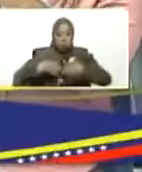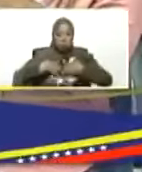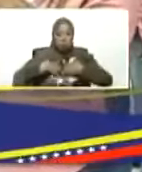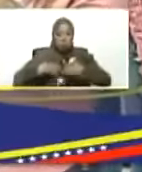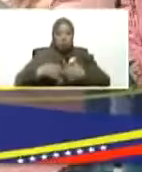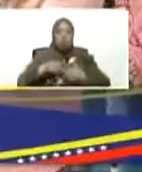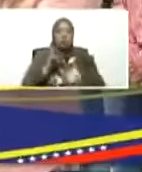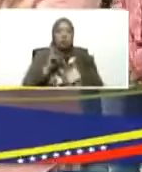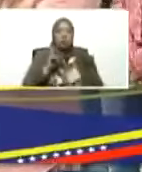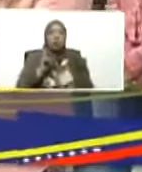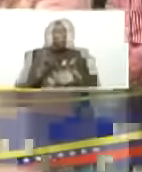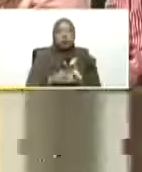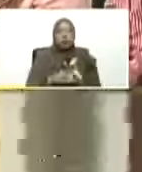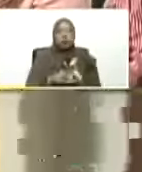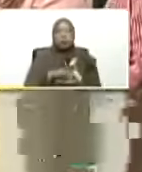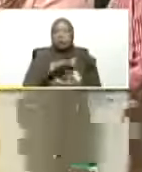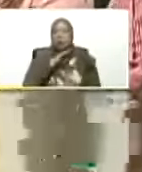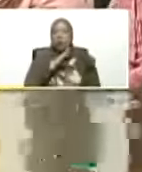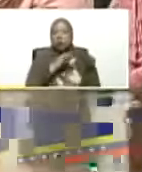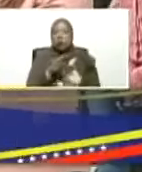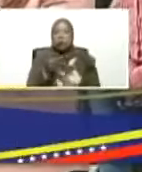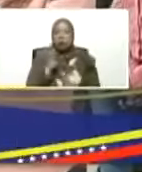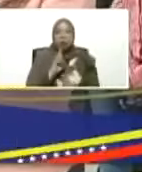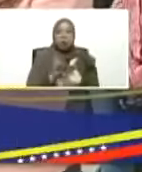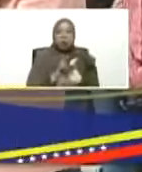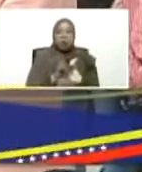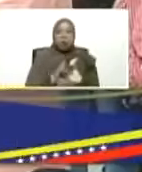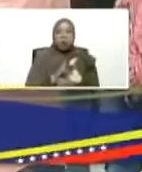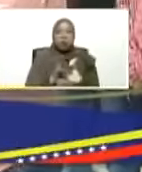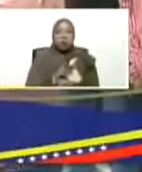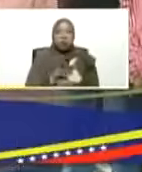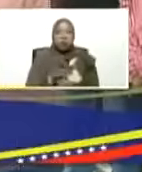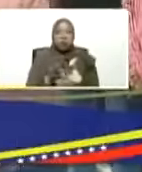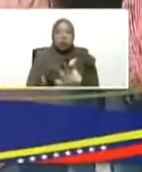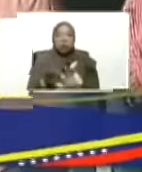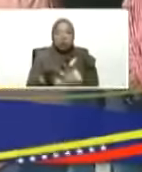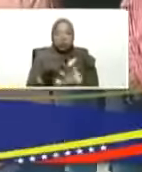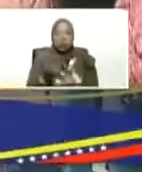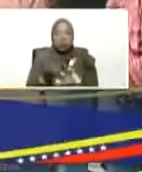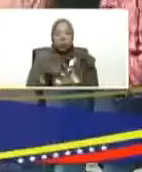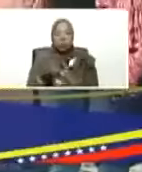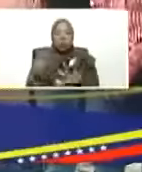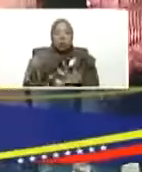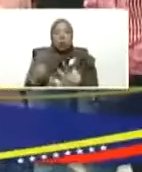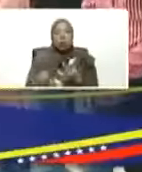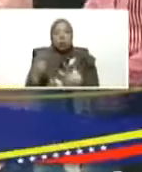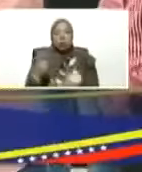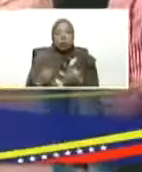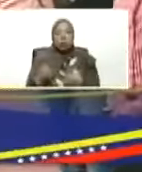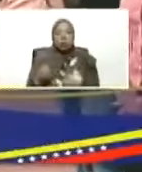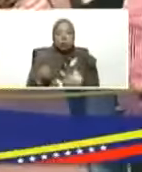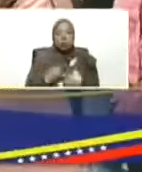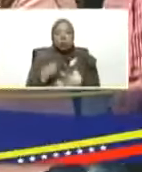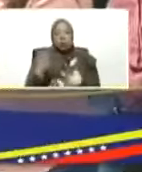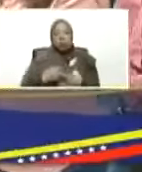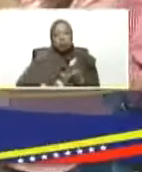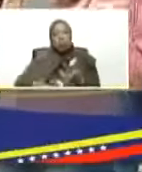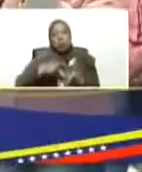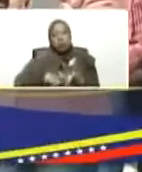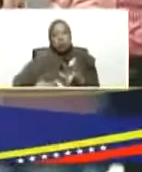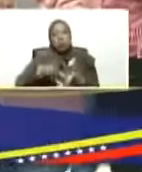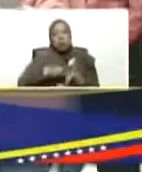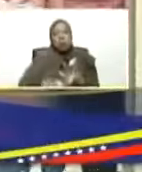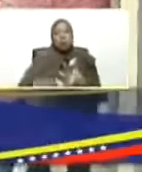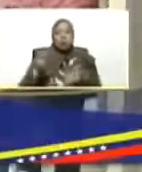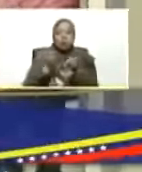entrada donde viene el choque de la emergencia, tenemos un resucitador portátil y tenemos también un ventilador portátil que